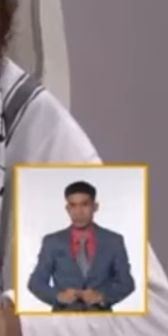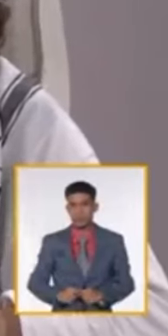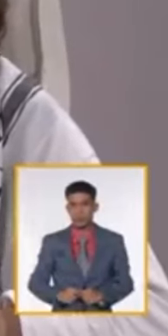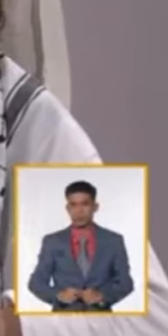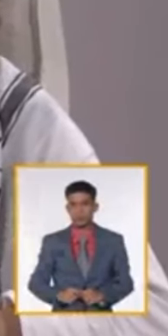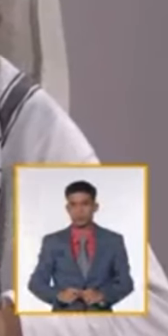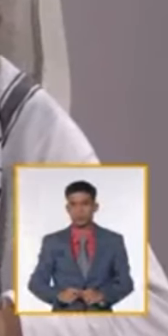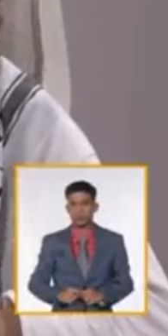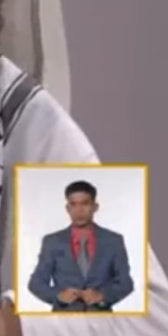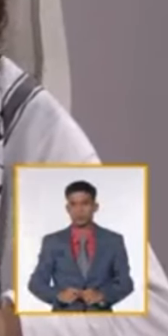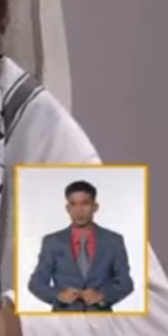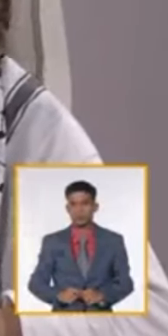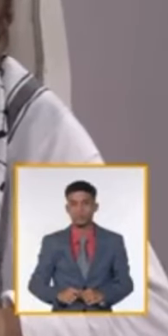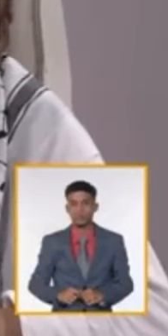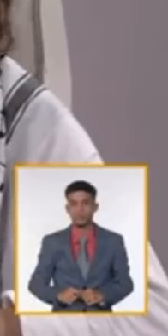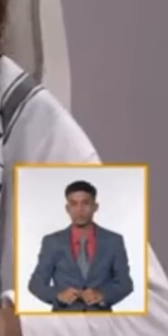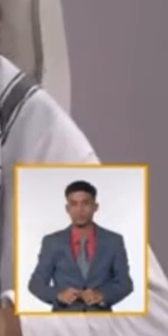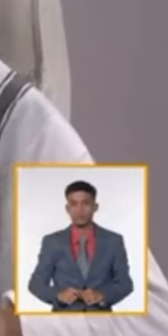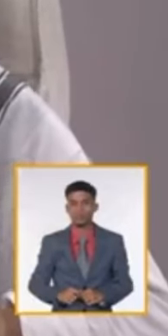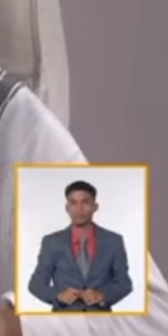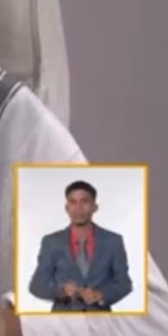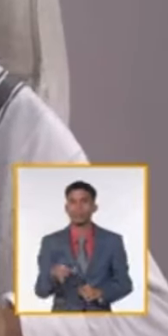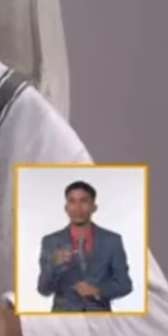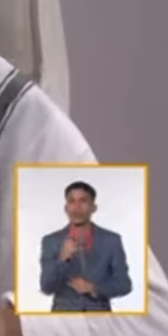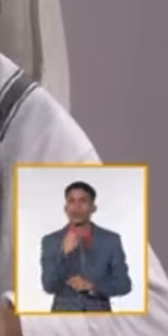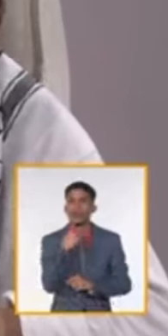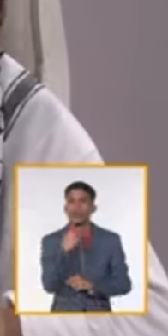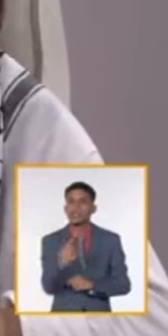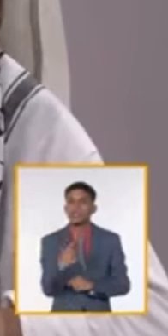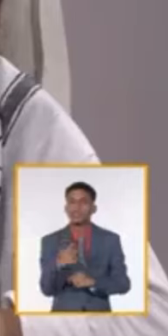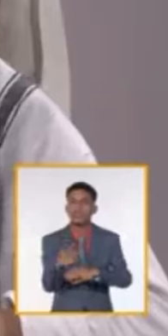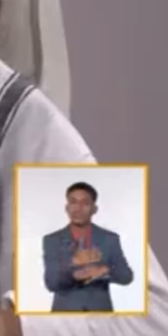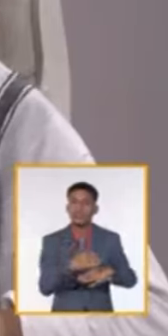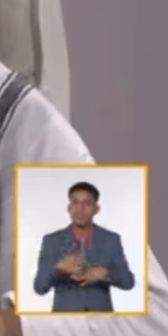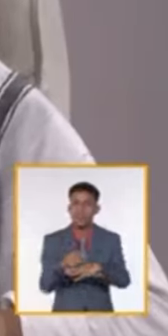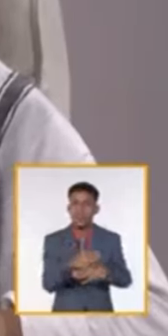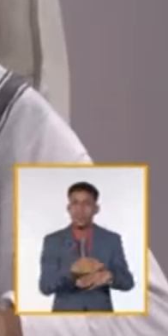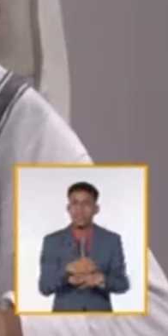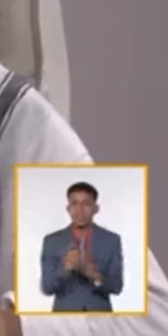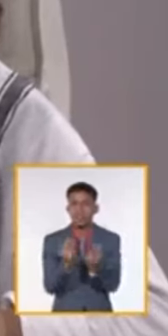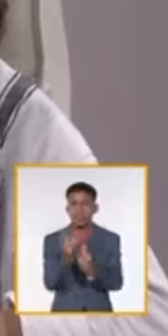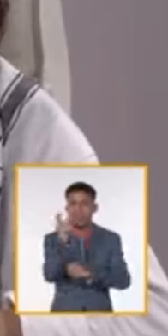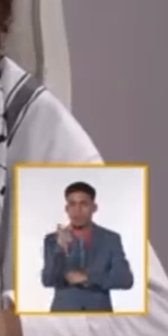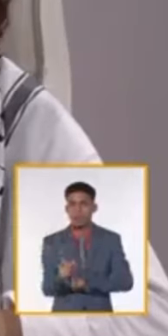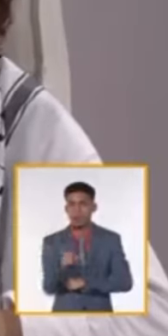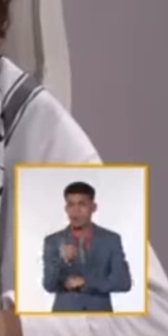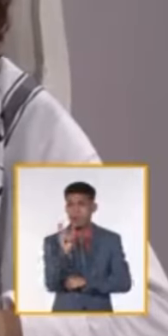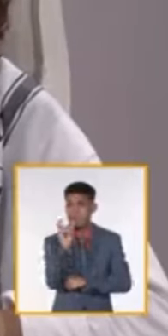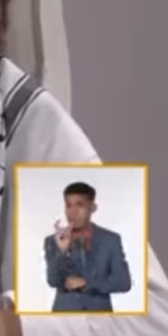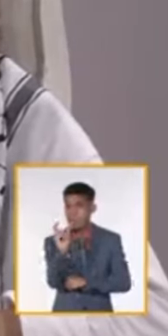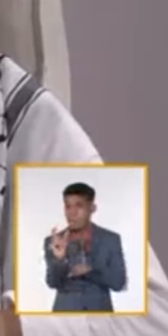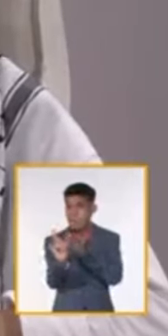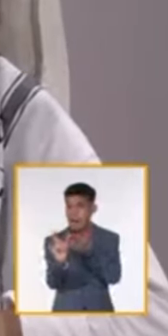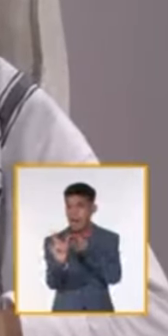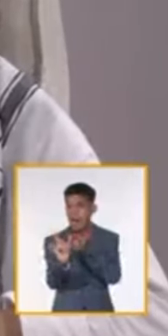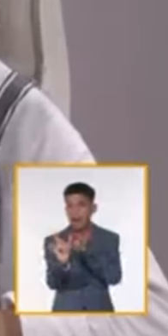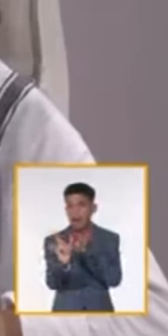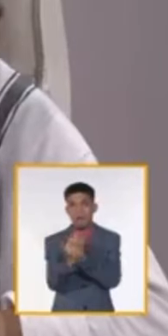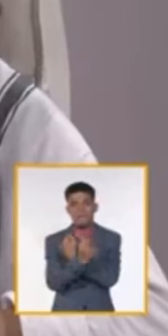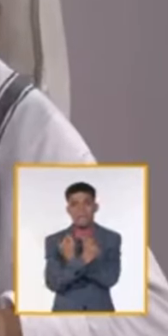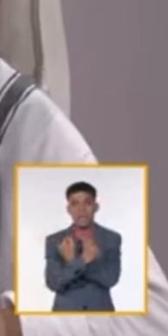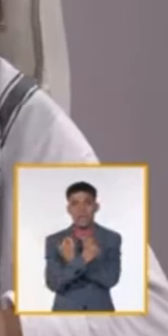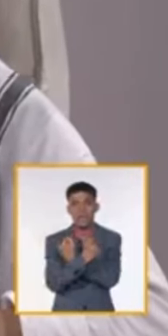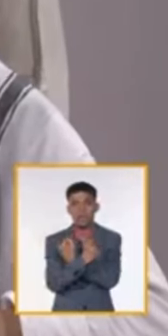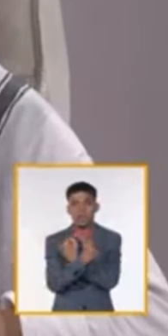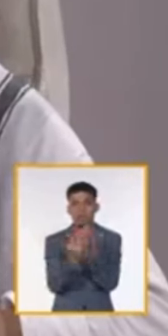nombrar los crímenes de represión que han estado enfrentando las personas por cuatro generaciones, estas palabras fueron tan peligrosas para estas universidades de